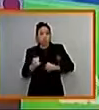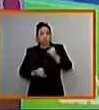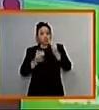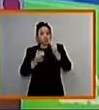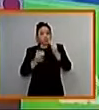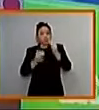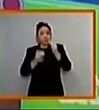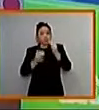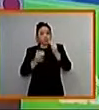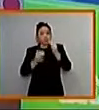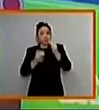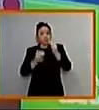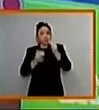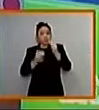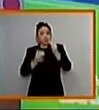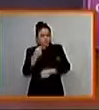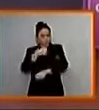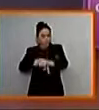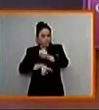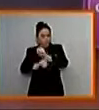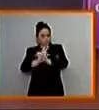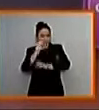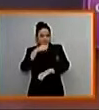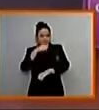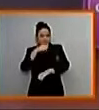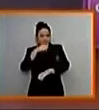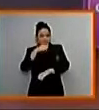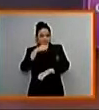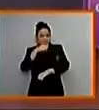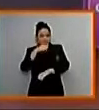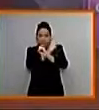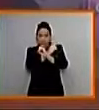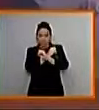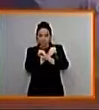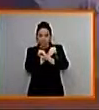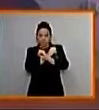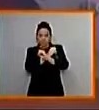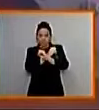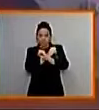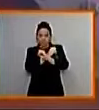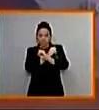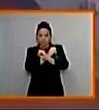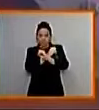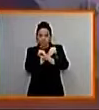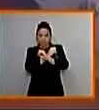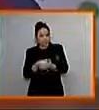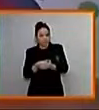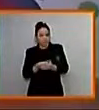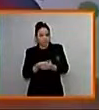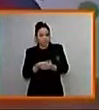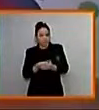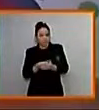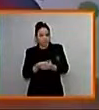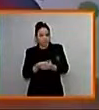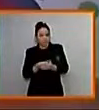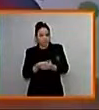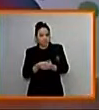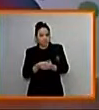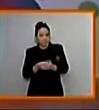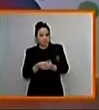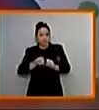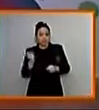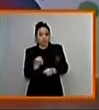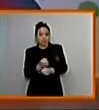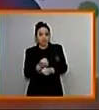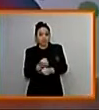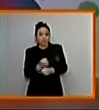preparen sus boletitos de premiados y premiados mix porque vamos a multiplicar completamente su dinero. Pero antes de conocer los números ganadores, también